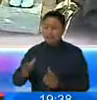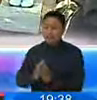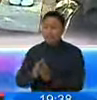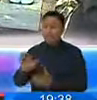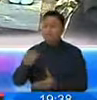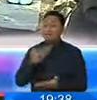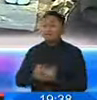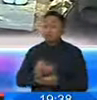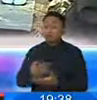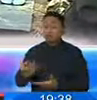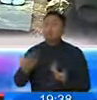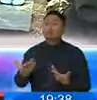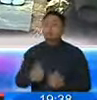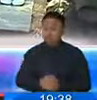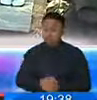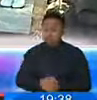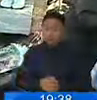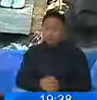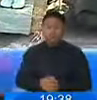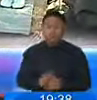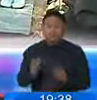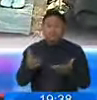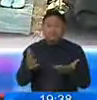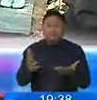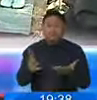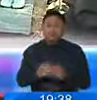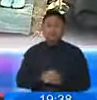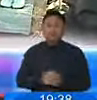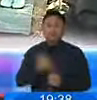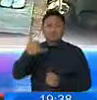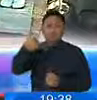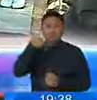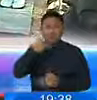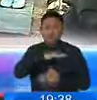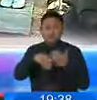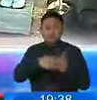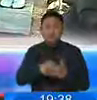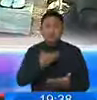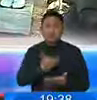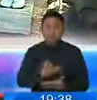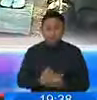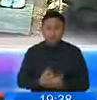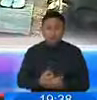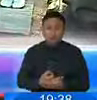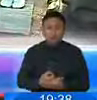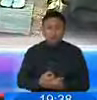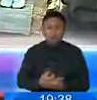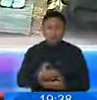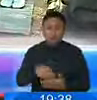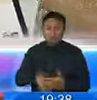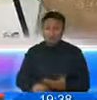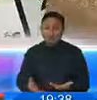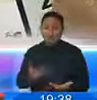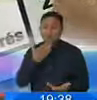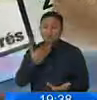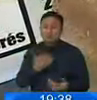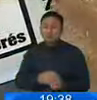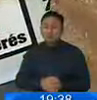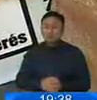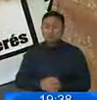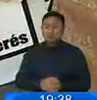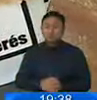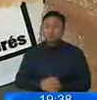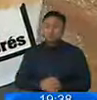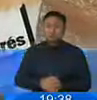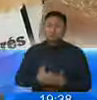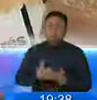de las prendas de vestir, de la indumentaria, de los celulares, de un equipo Motorola que había en el interior del vehículo. Pero no eran